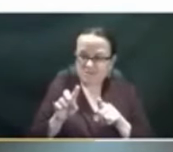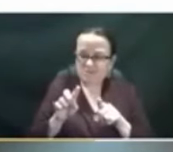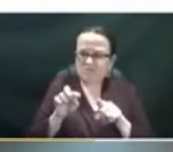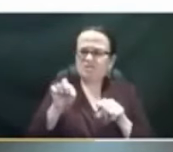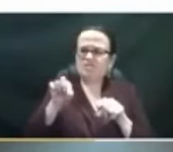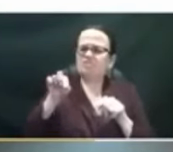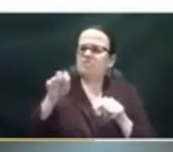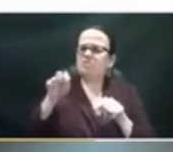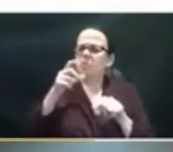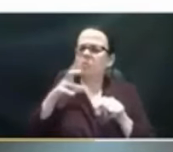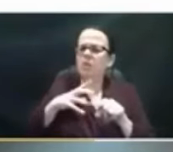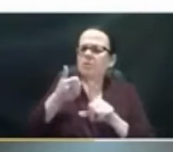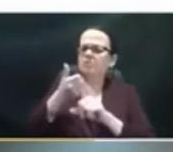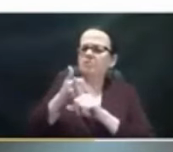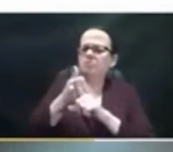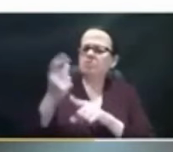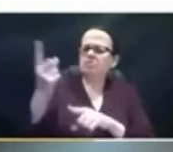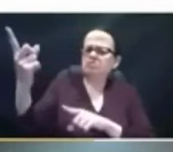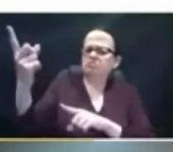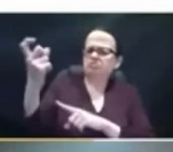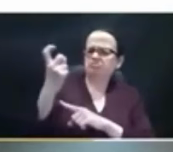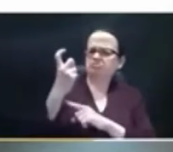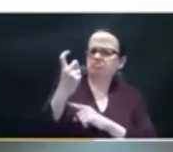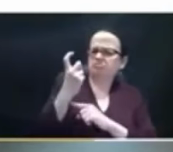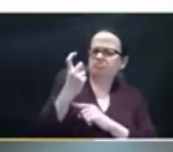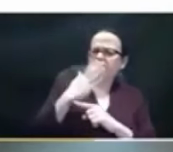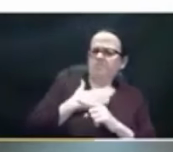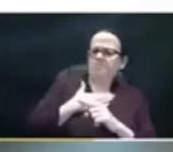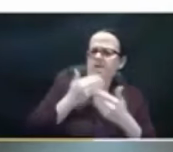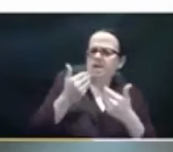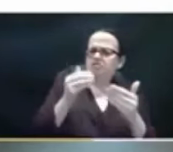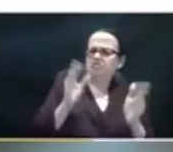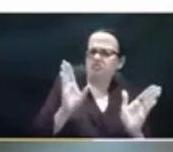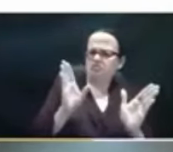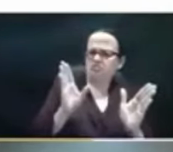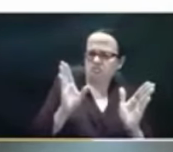esa noche ella de repente entró a mi recámara